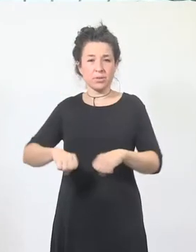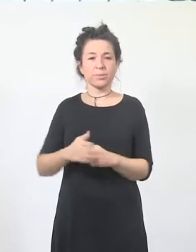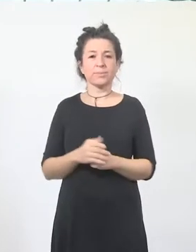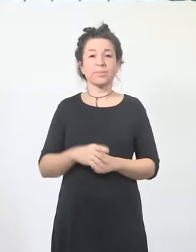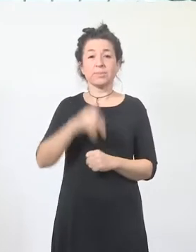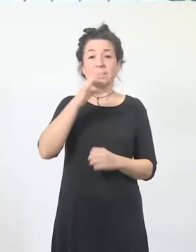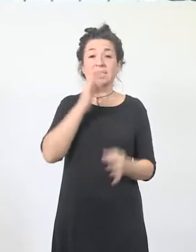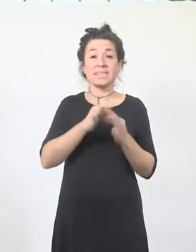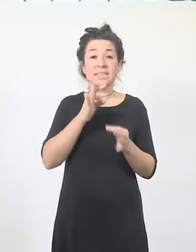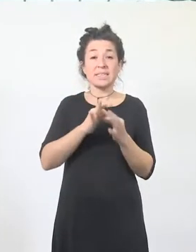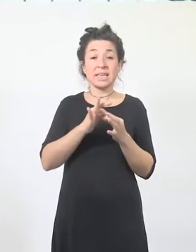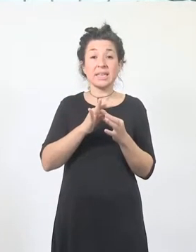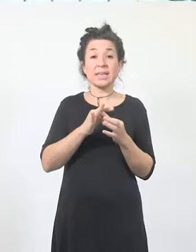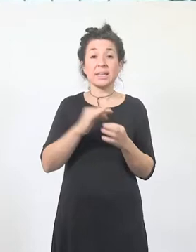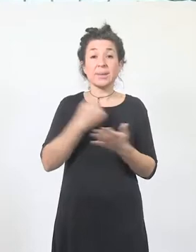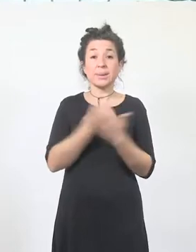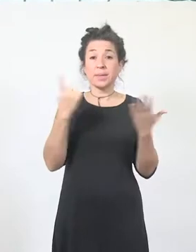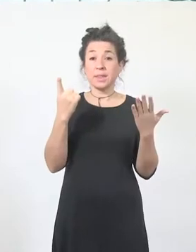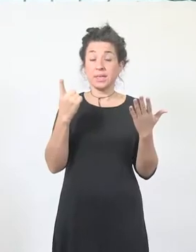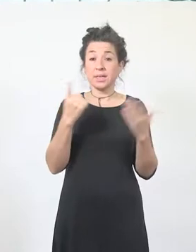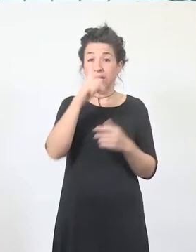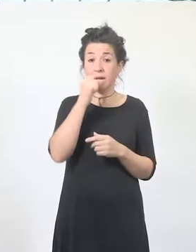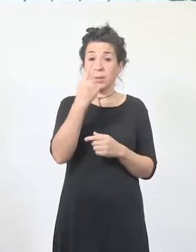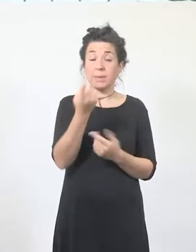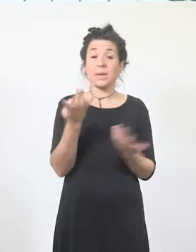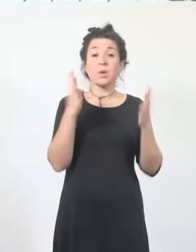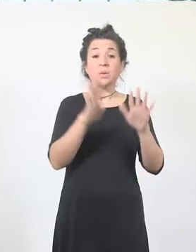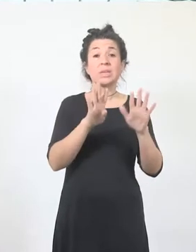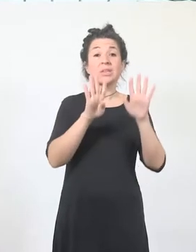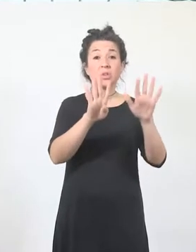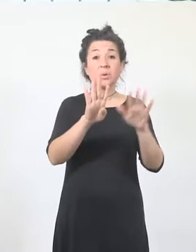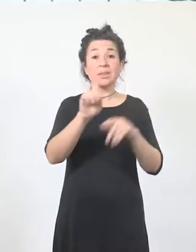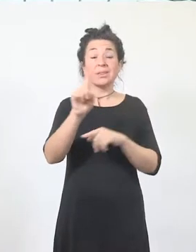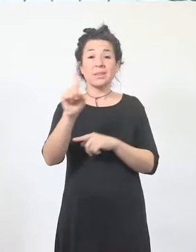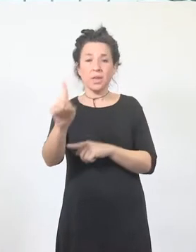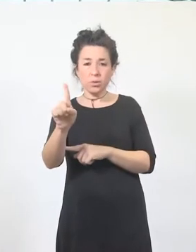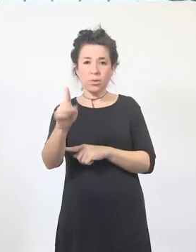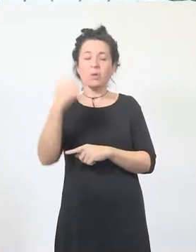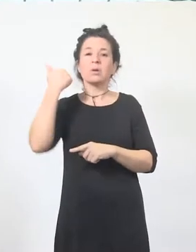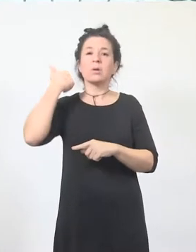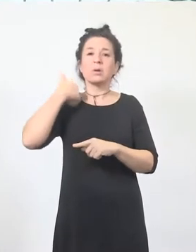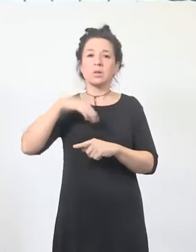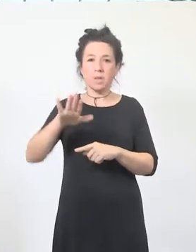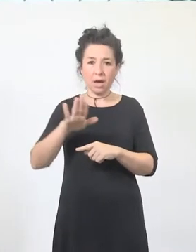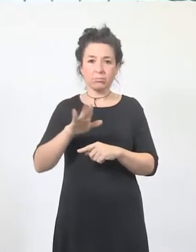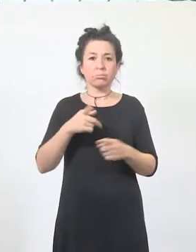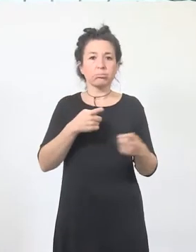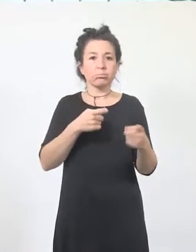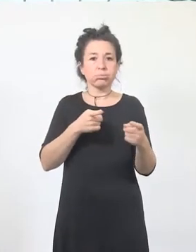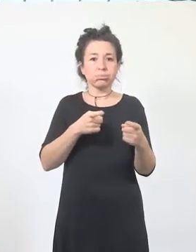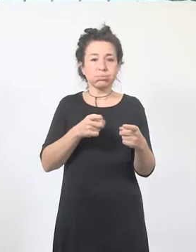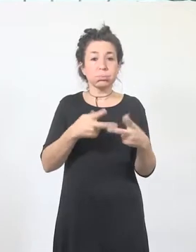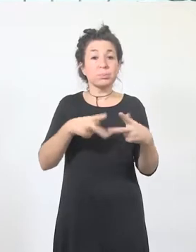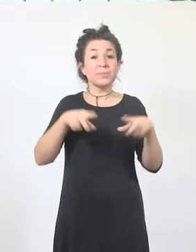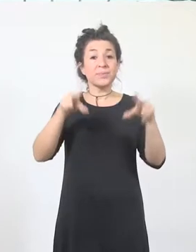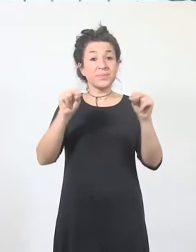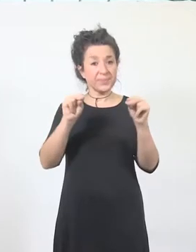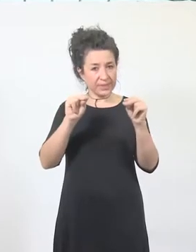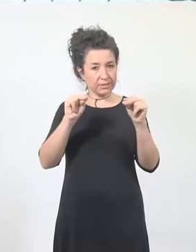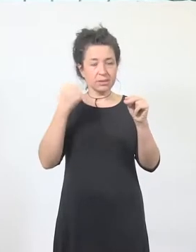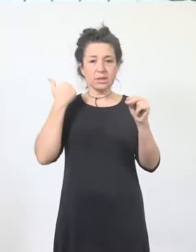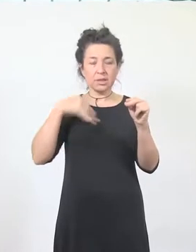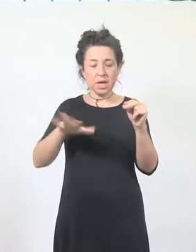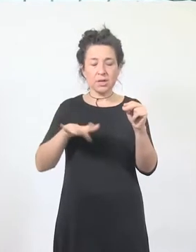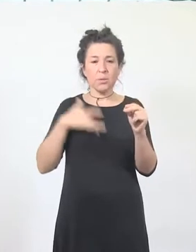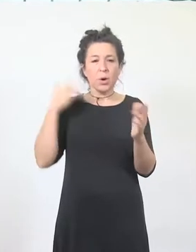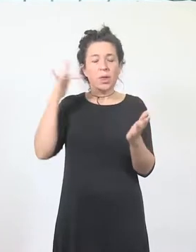el 16 de septiembre del 91, fue cuando se celebró ya el cese de fuego.